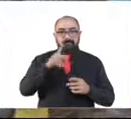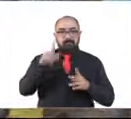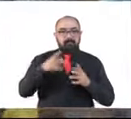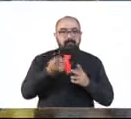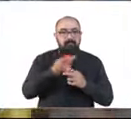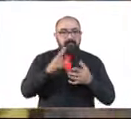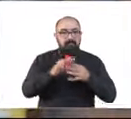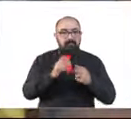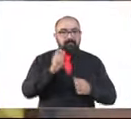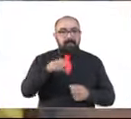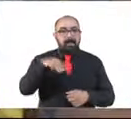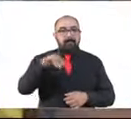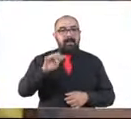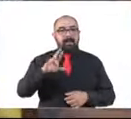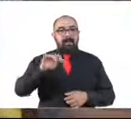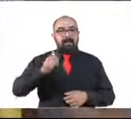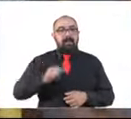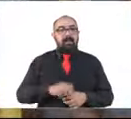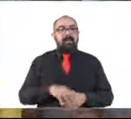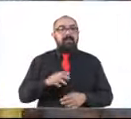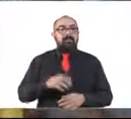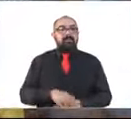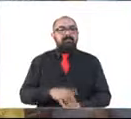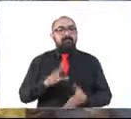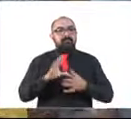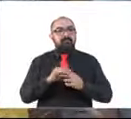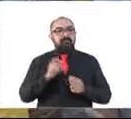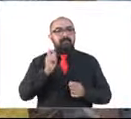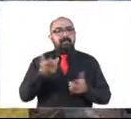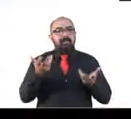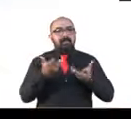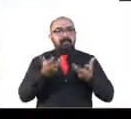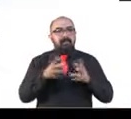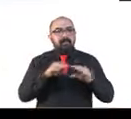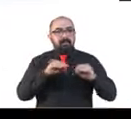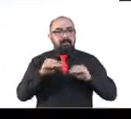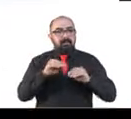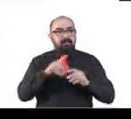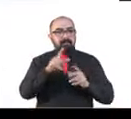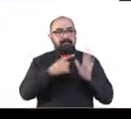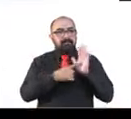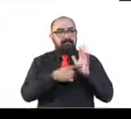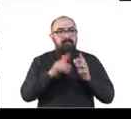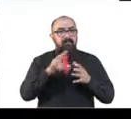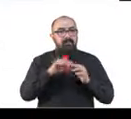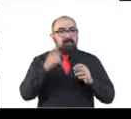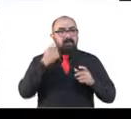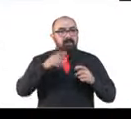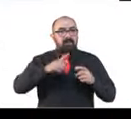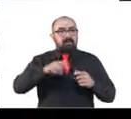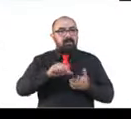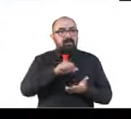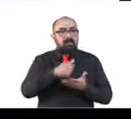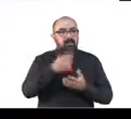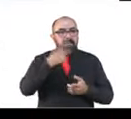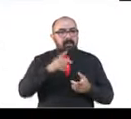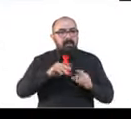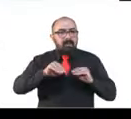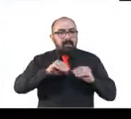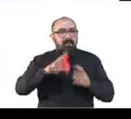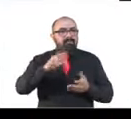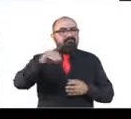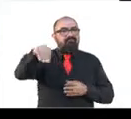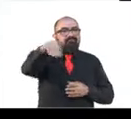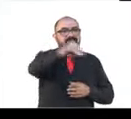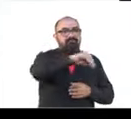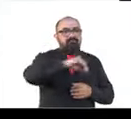María Delgado. ¿Qué acciones ha realizado el gobierno de la ciudad de México para las áreas verdes. ¿Cuáles han sido